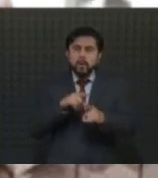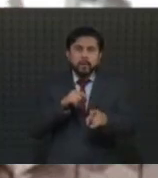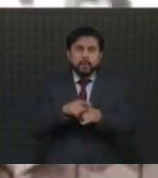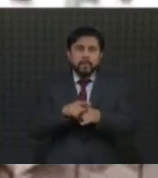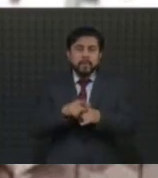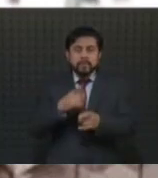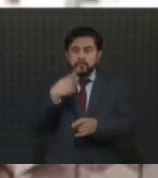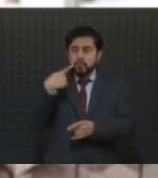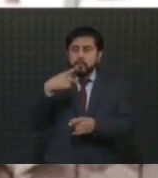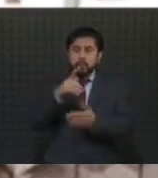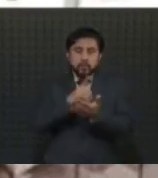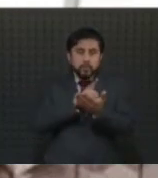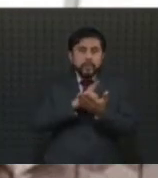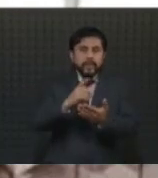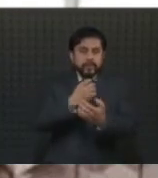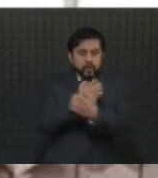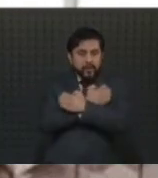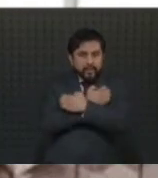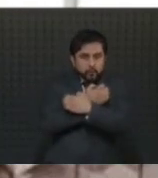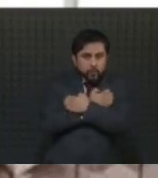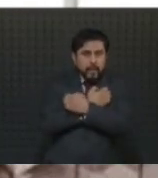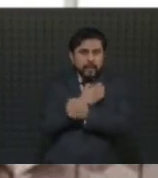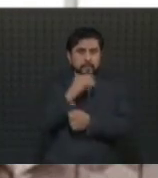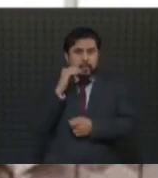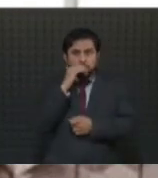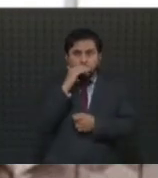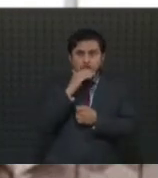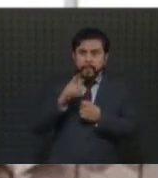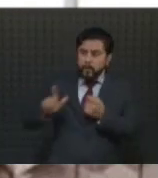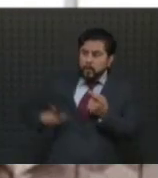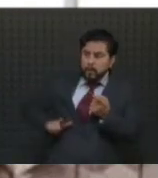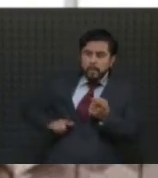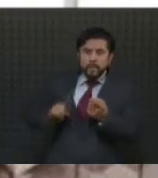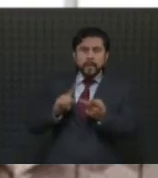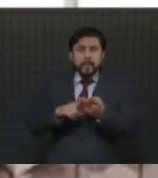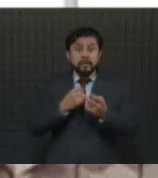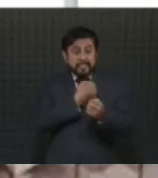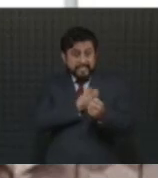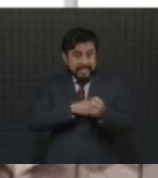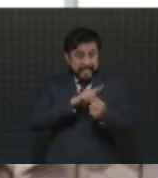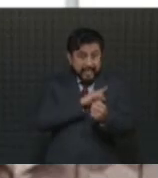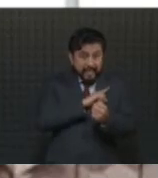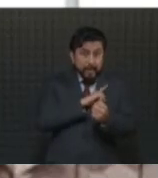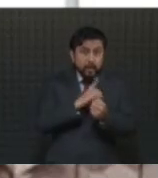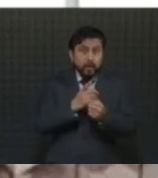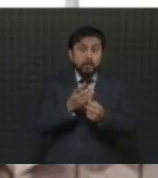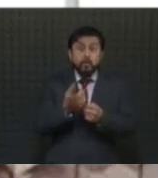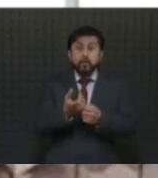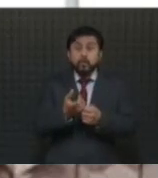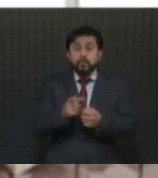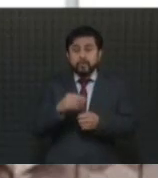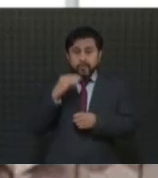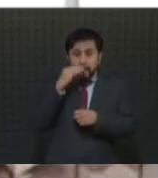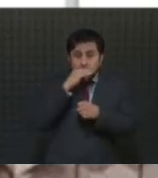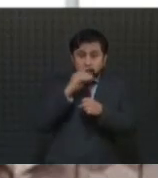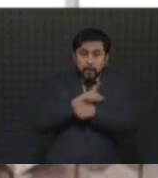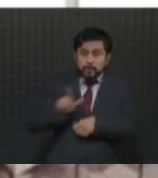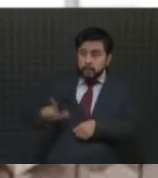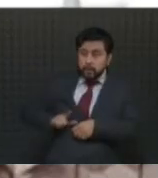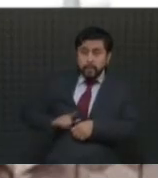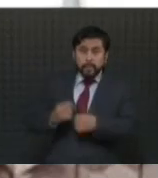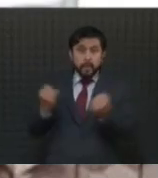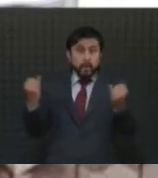todas. Tienen derecho a la salud pública para todos y para todas. Y tienen derecho a un